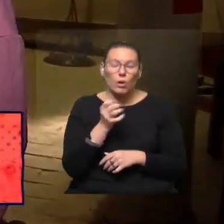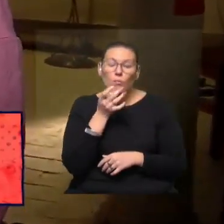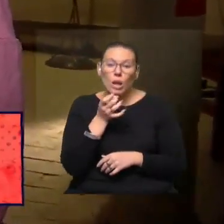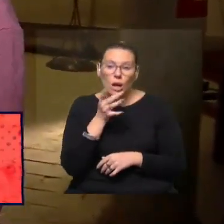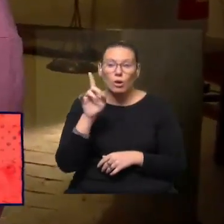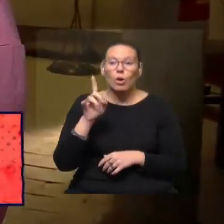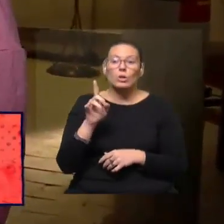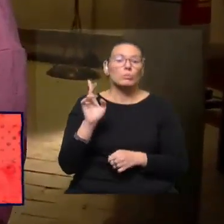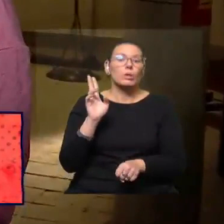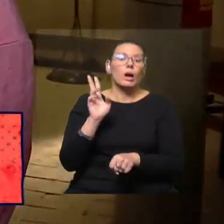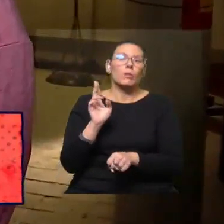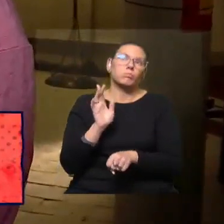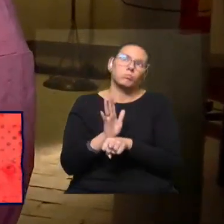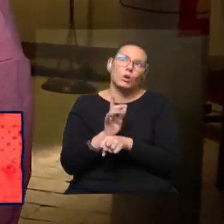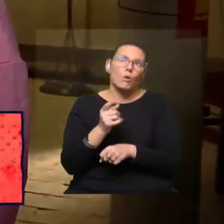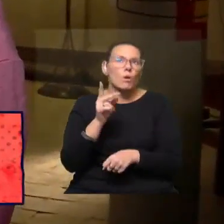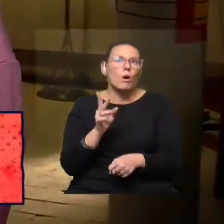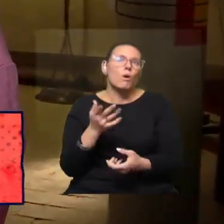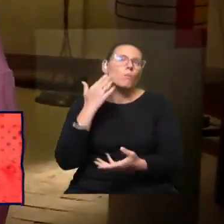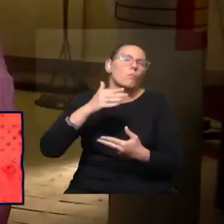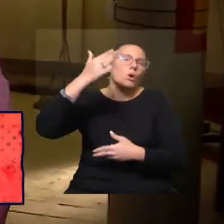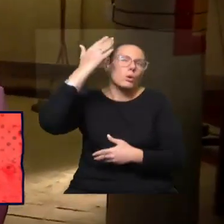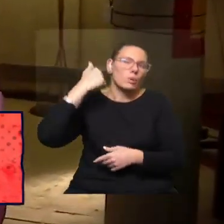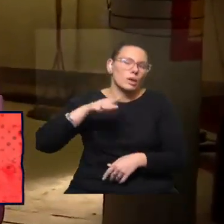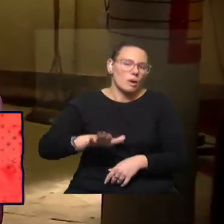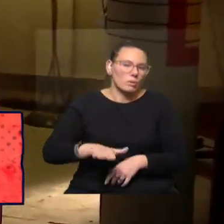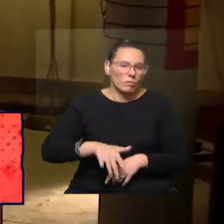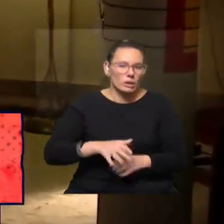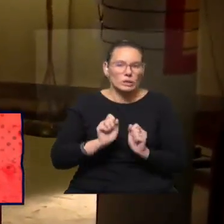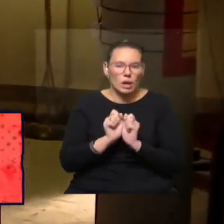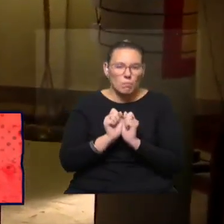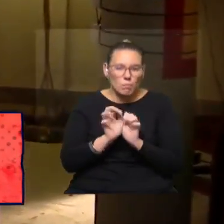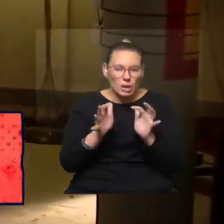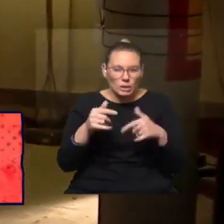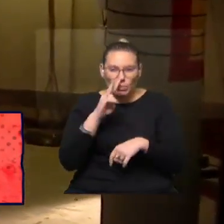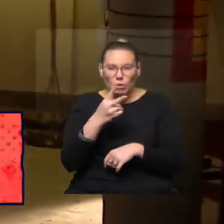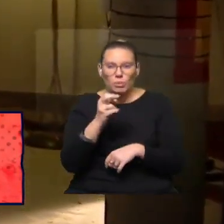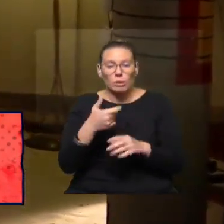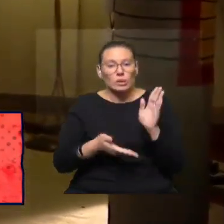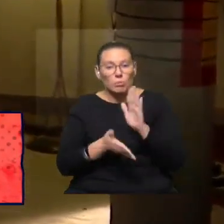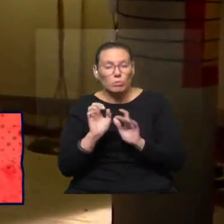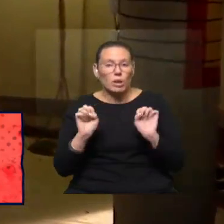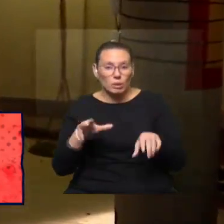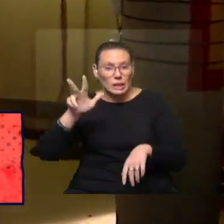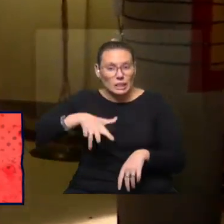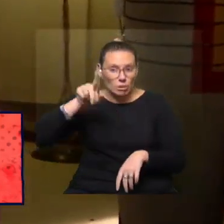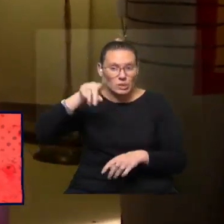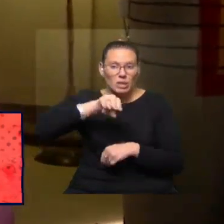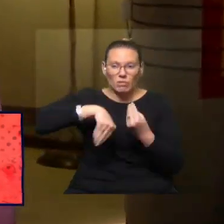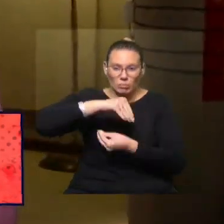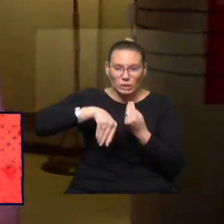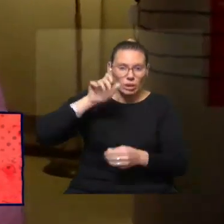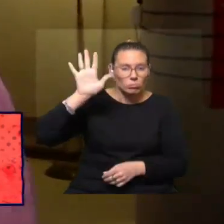una visita a mi infancia digamos en la pandemia del 2020 yo me fui a balizas me quedé tres meses allá con mi familia